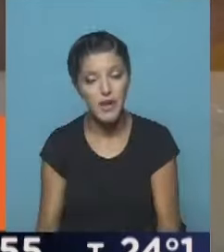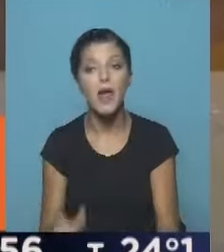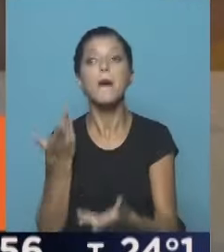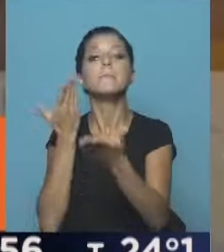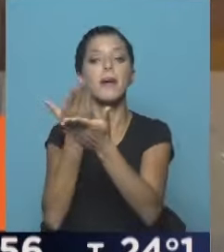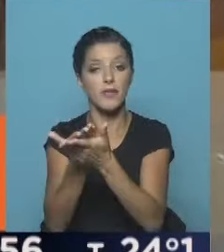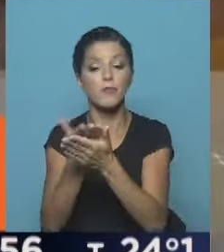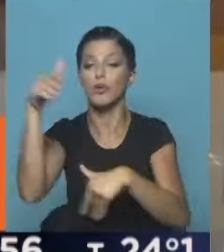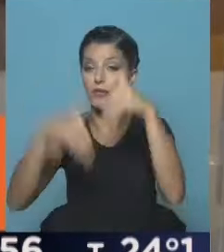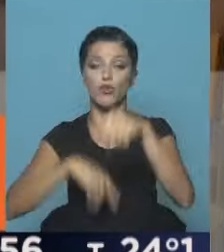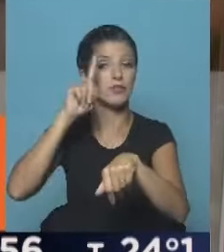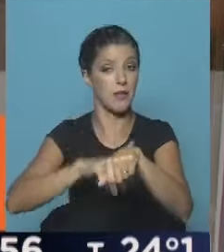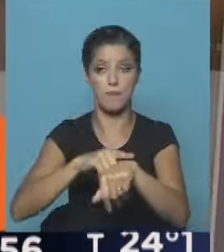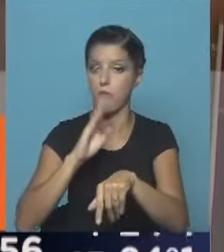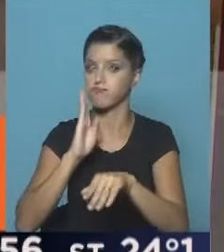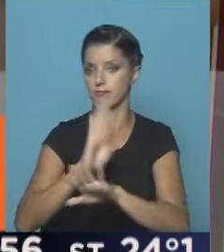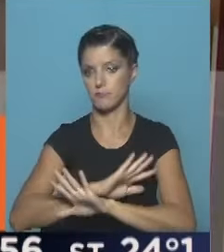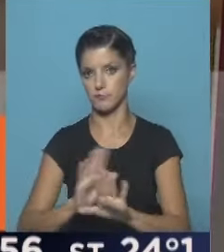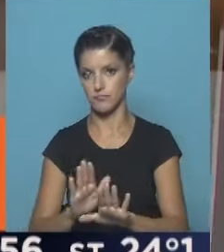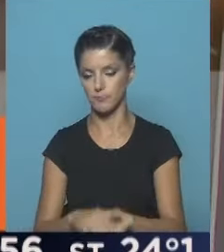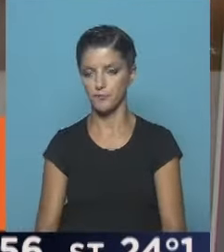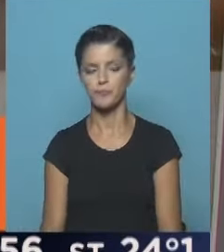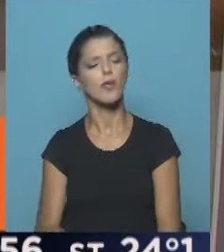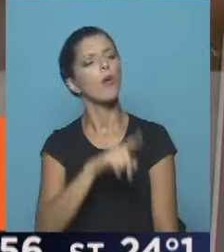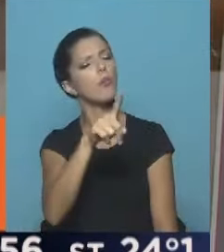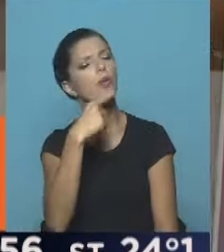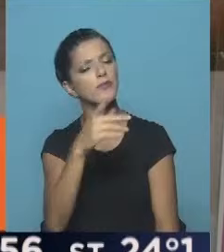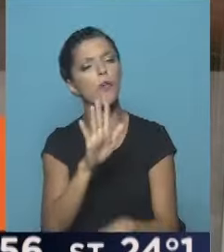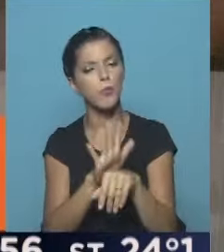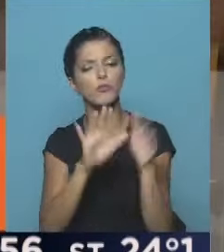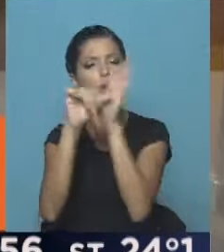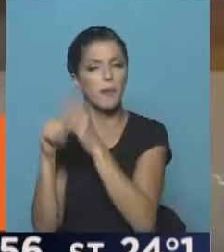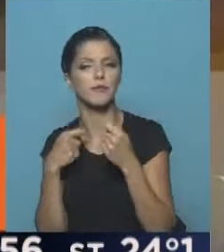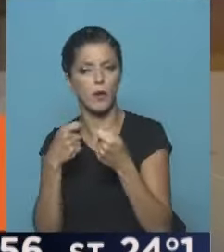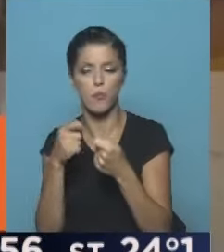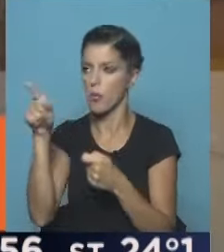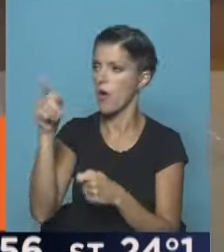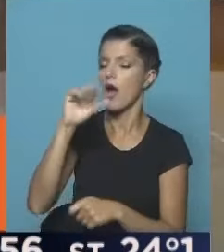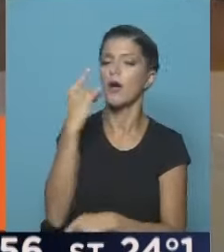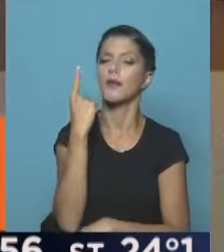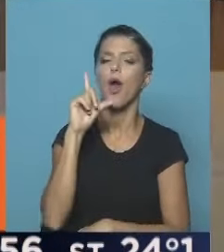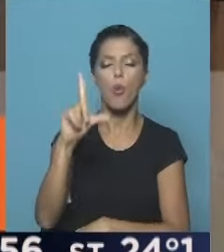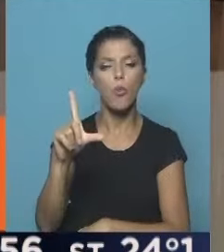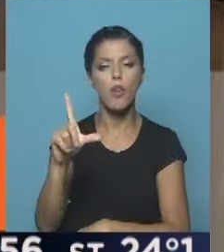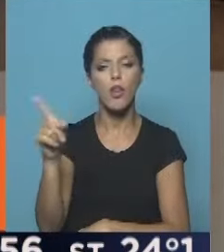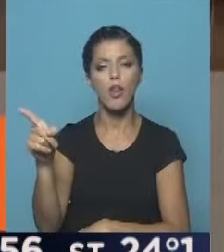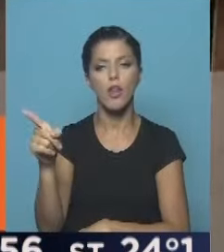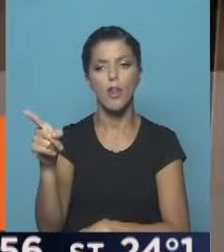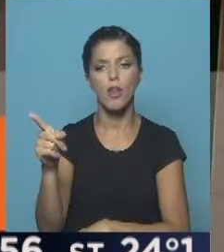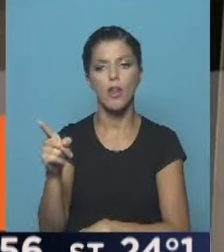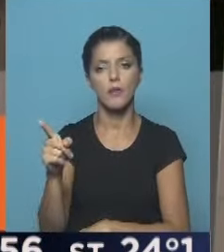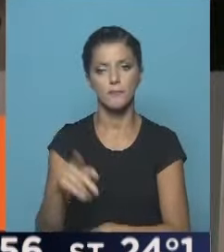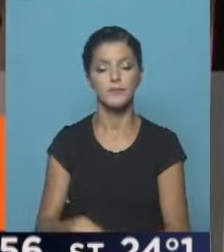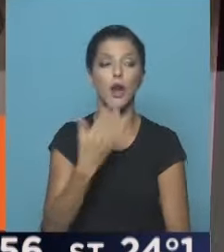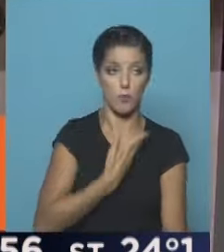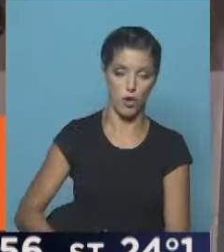en tiempo y forma. Ahora, hablas de la presión internacional, Raúl hablaba de, y hablan desde el gobierno venezolano también,